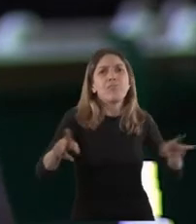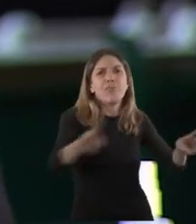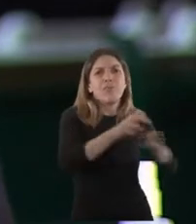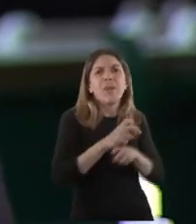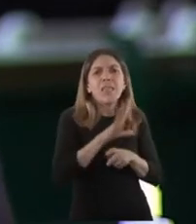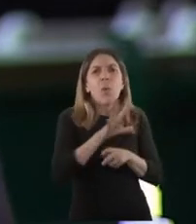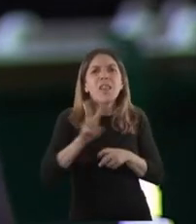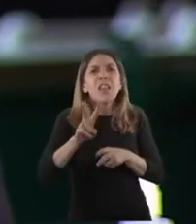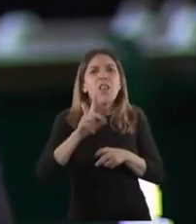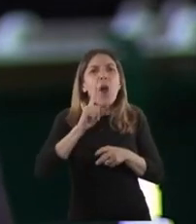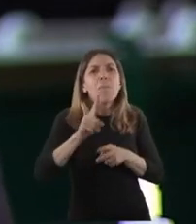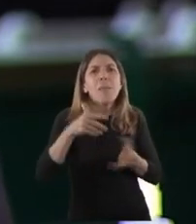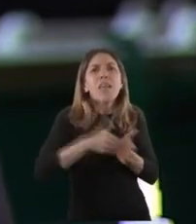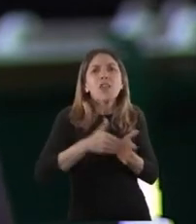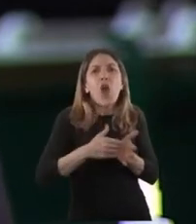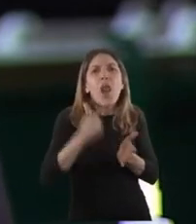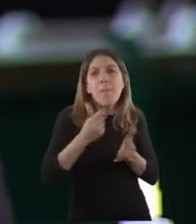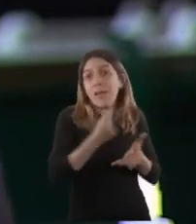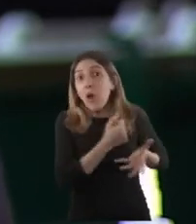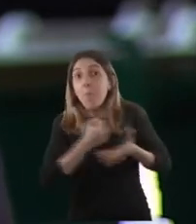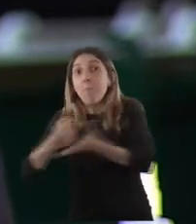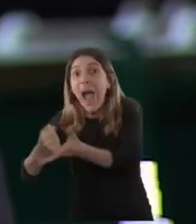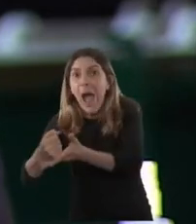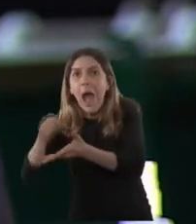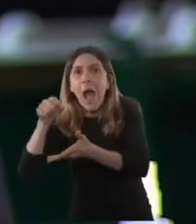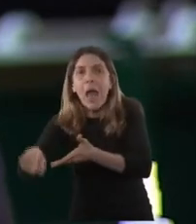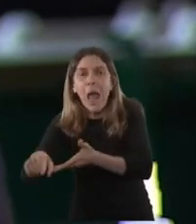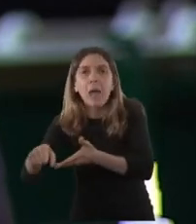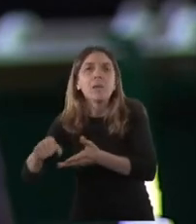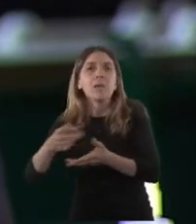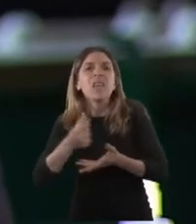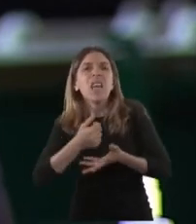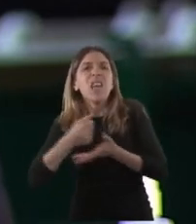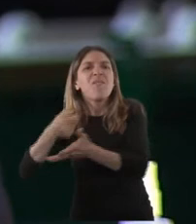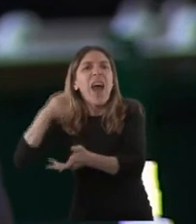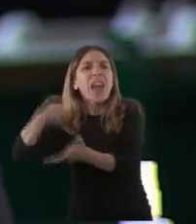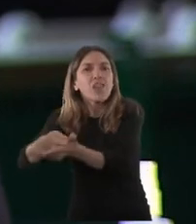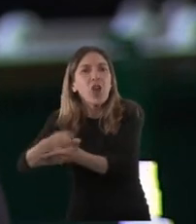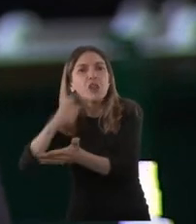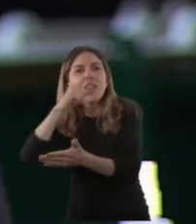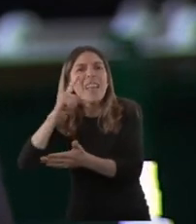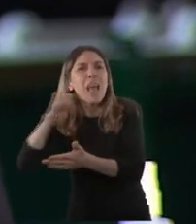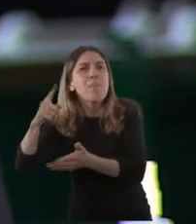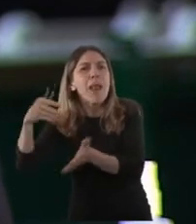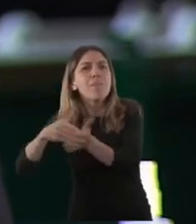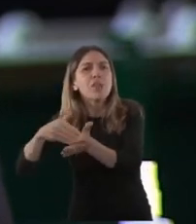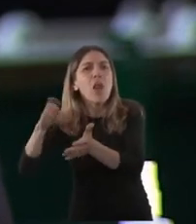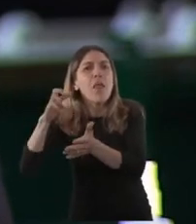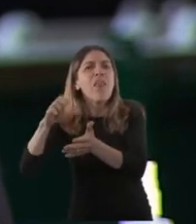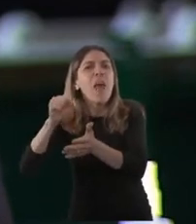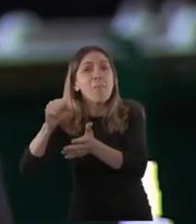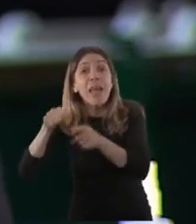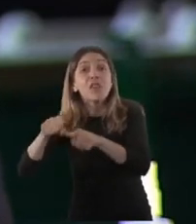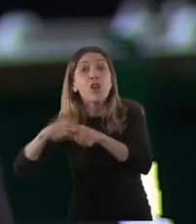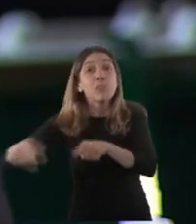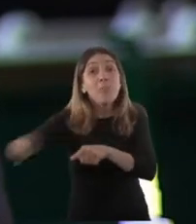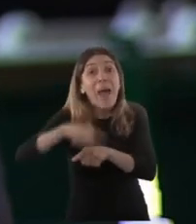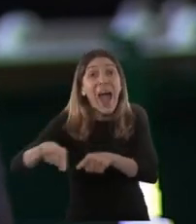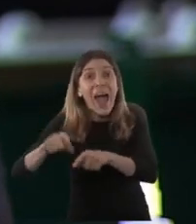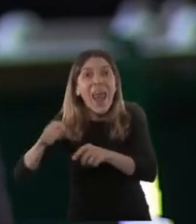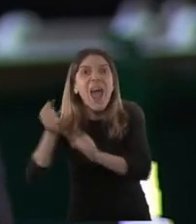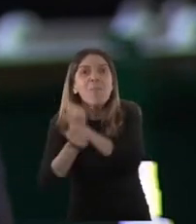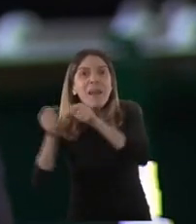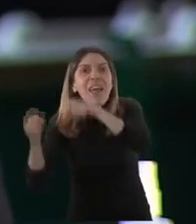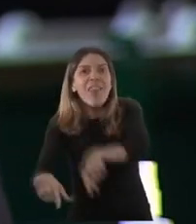no reembolsables que van a favorecer inversiones por 7.000 millones de pesos en toda la industria nacional, inversiones de